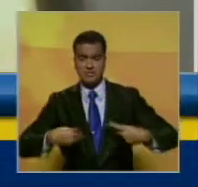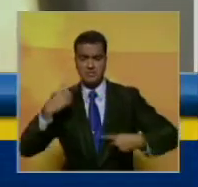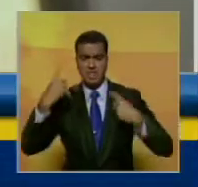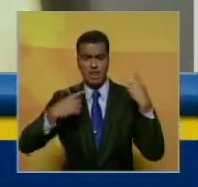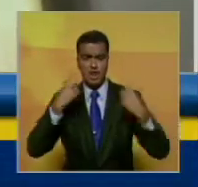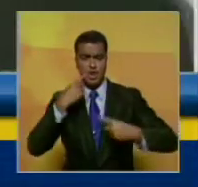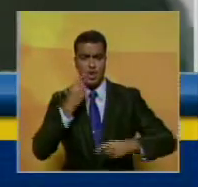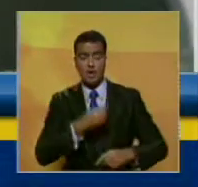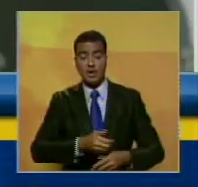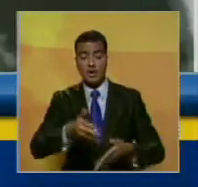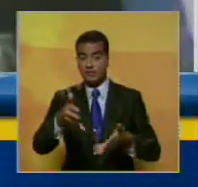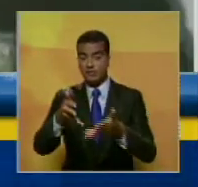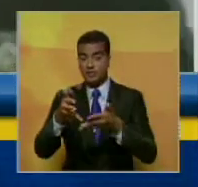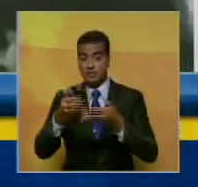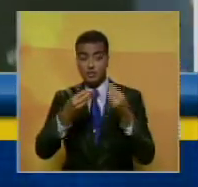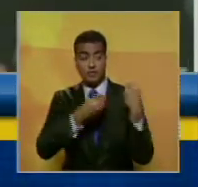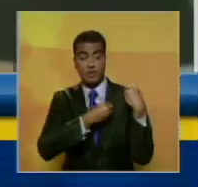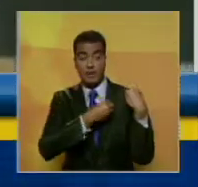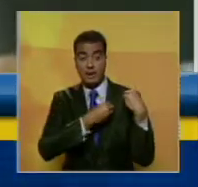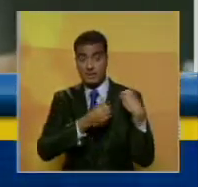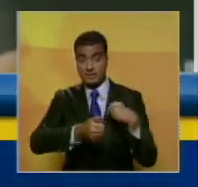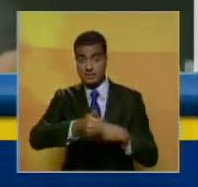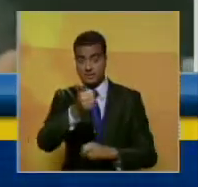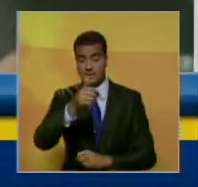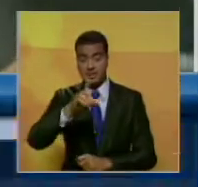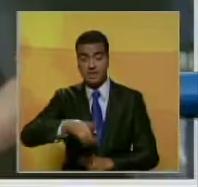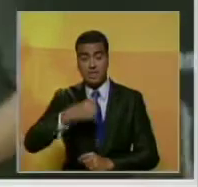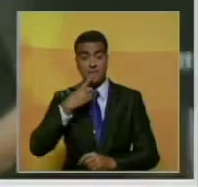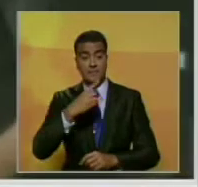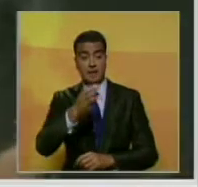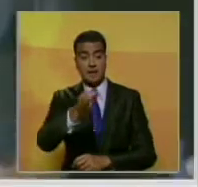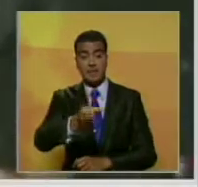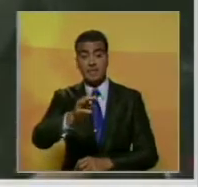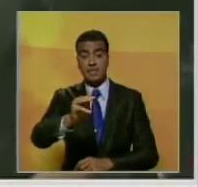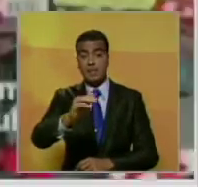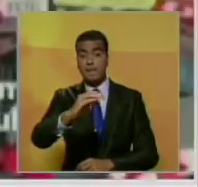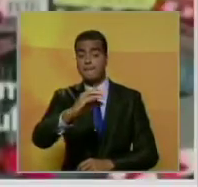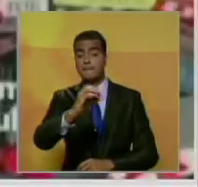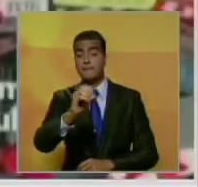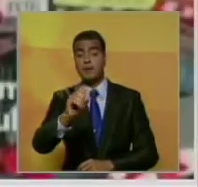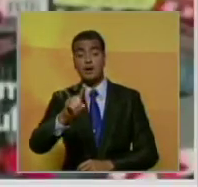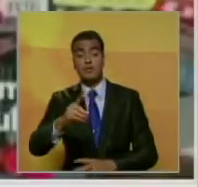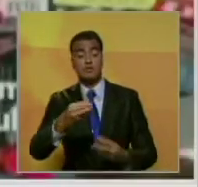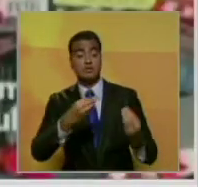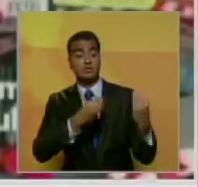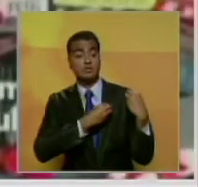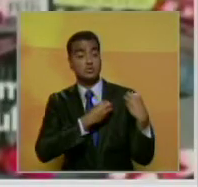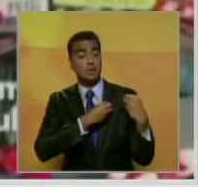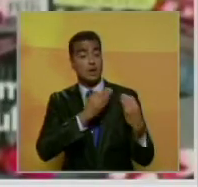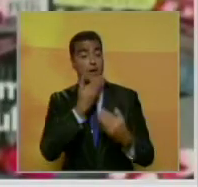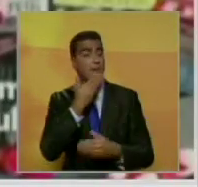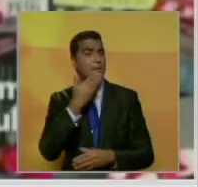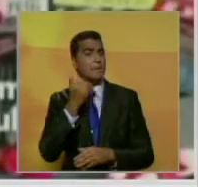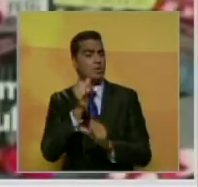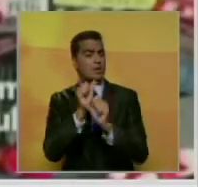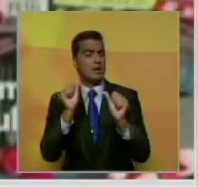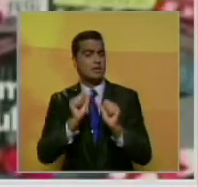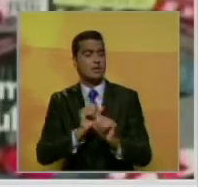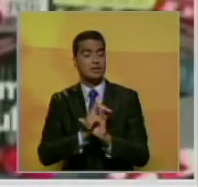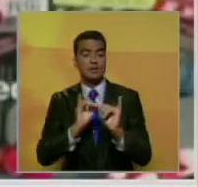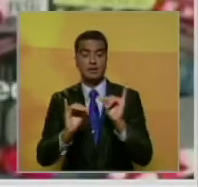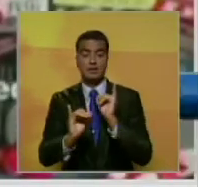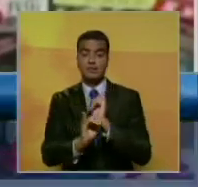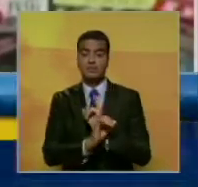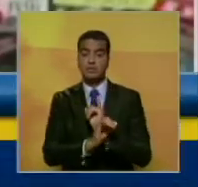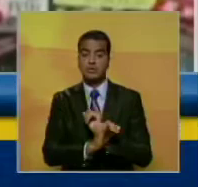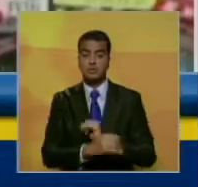18ª entrega de los Chinese Music Awards celebrada en la isla de Macao, donde fue galardonado con el premio al artista